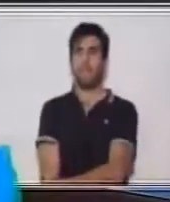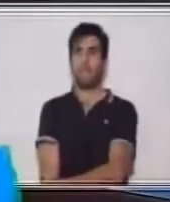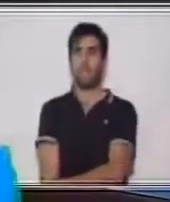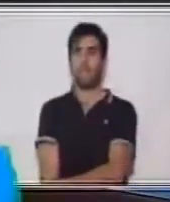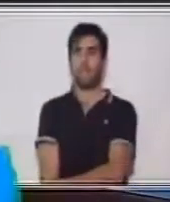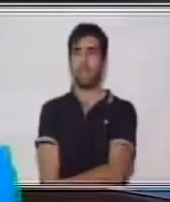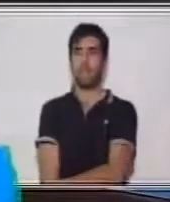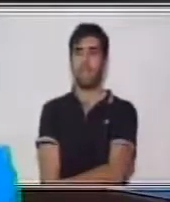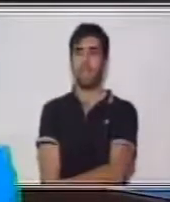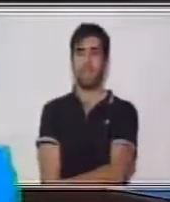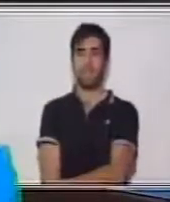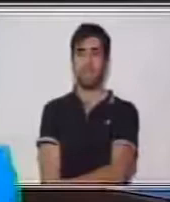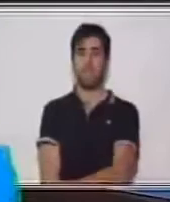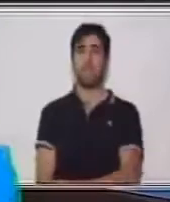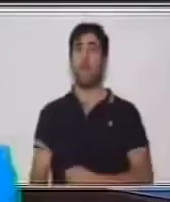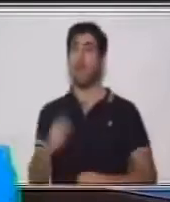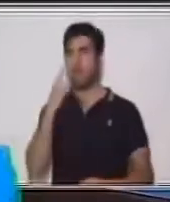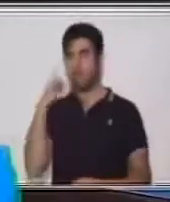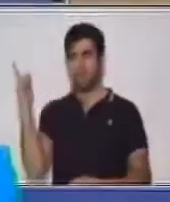colocar acá.